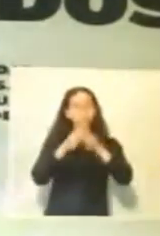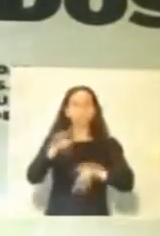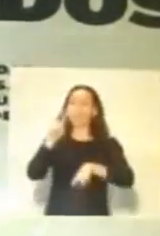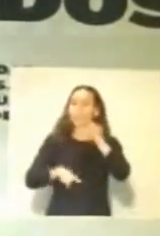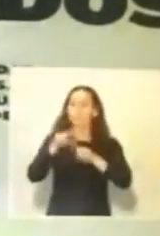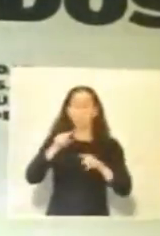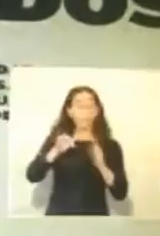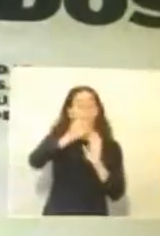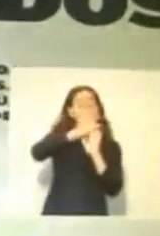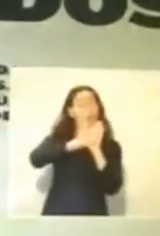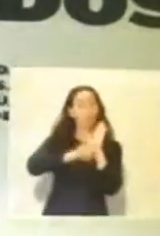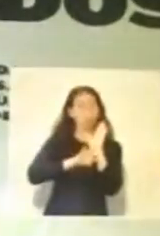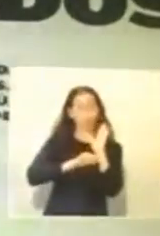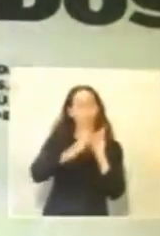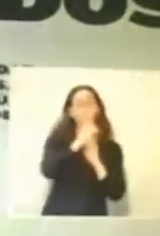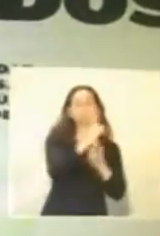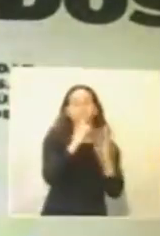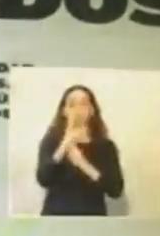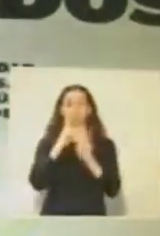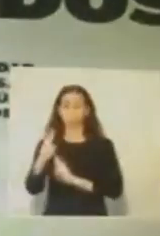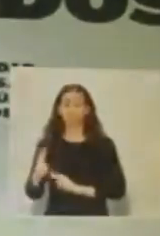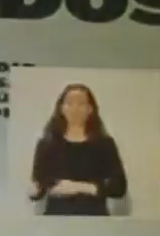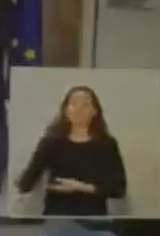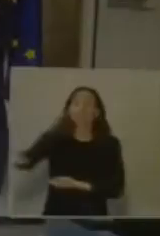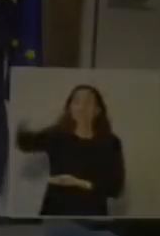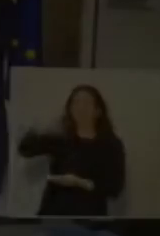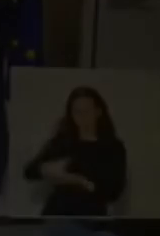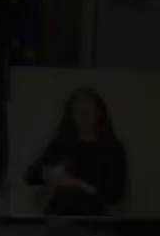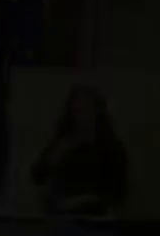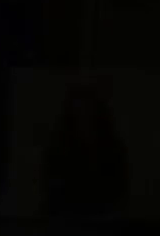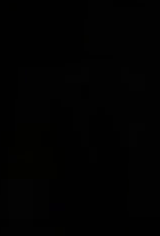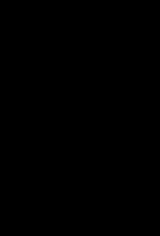O sea que en cuanto llegue, desde luego la valoraremos. Muy bien, pues muchísimas gracias.